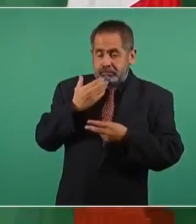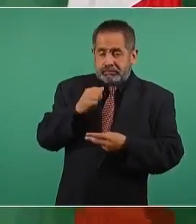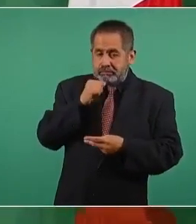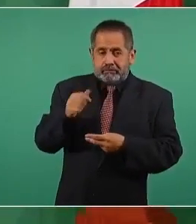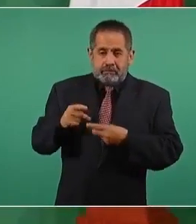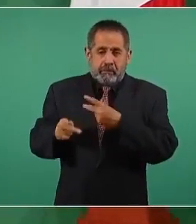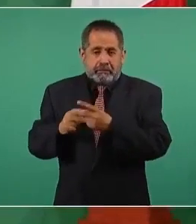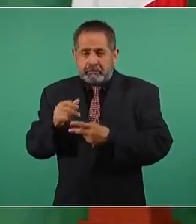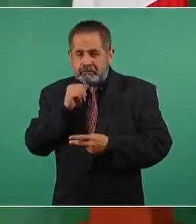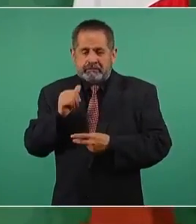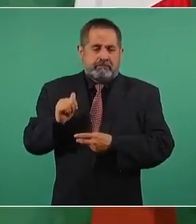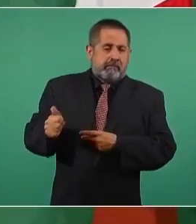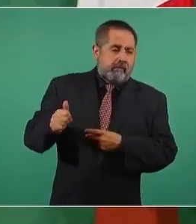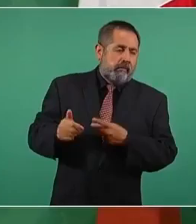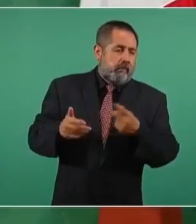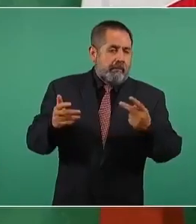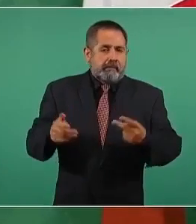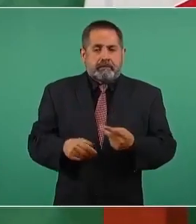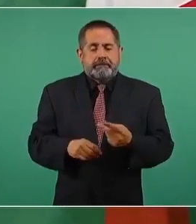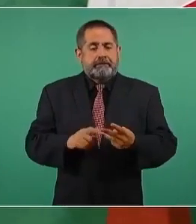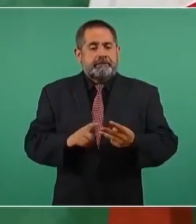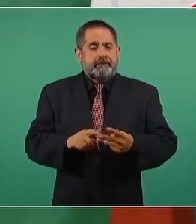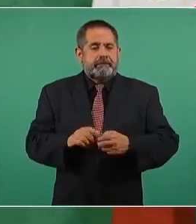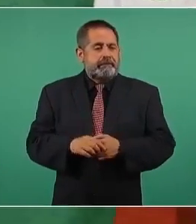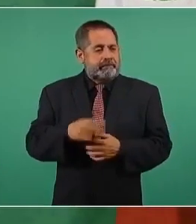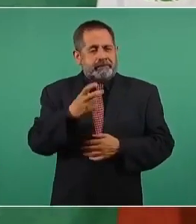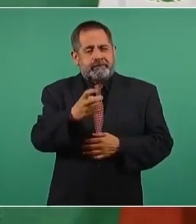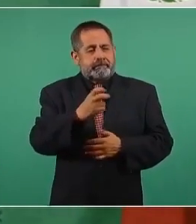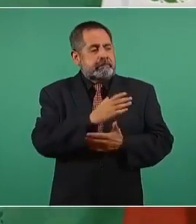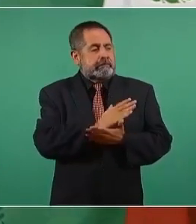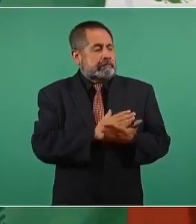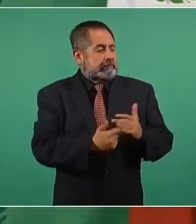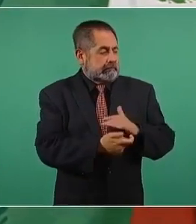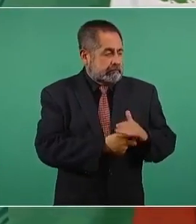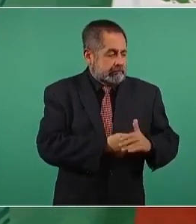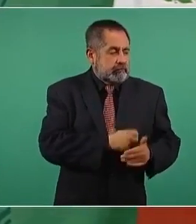sus prestaciones. Con esos moches